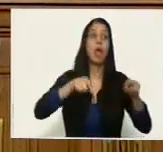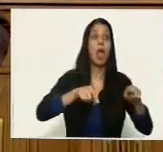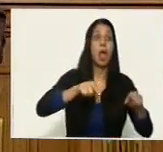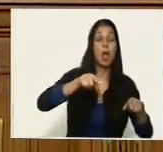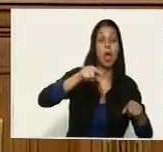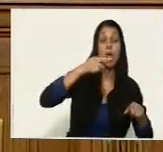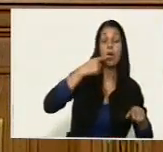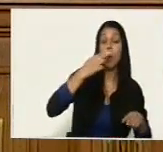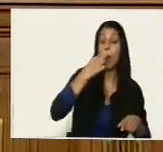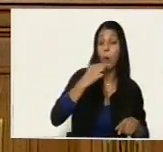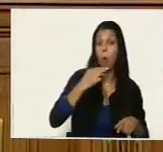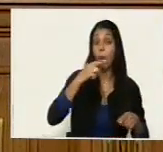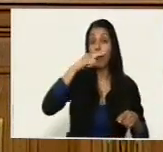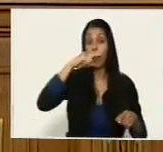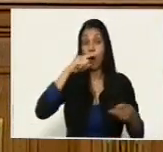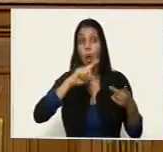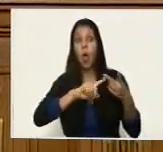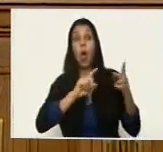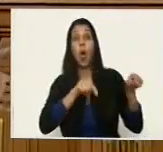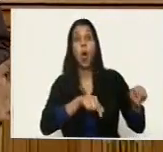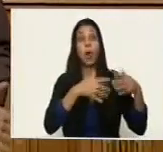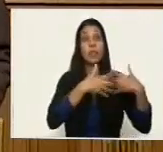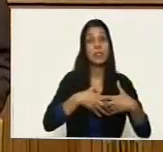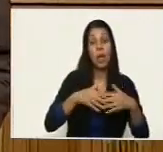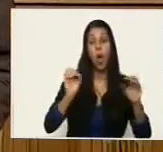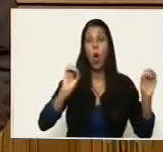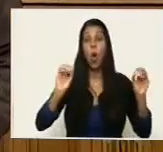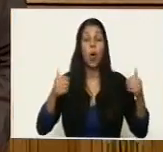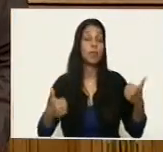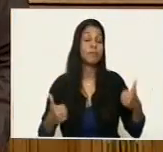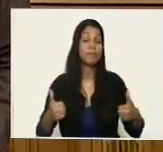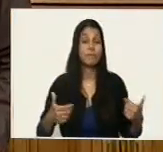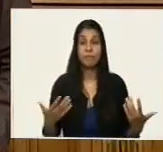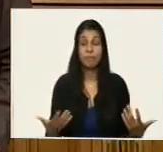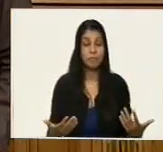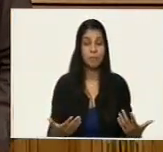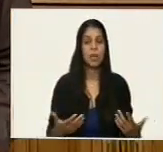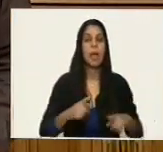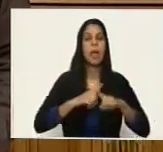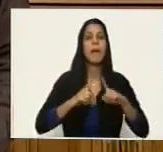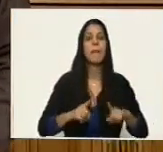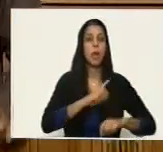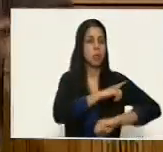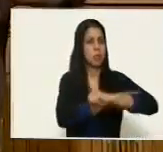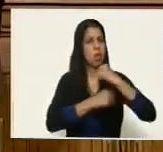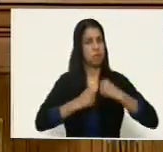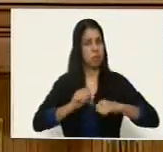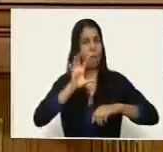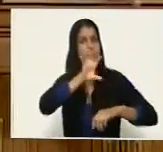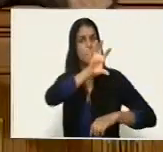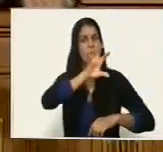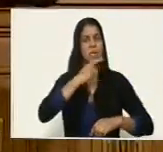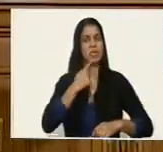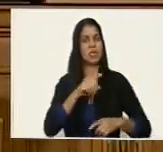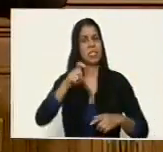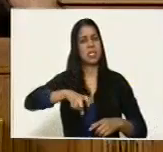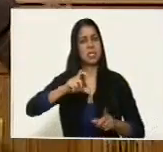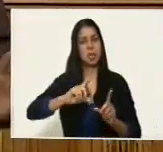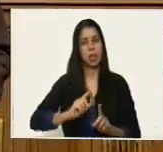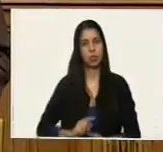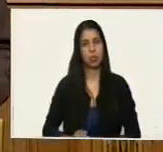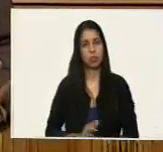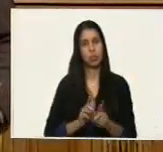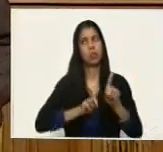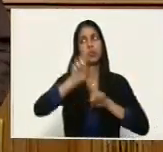Unidos. Las dos eran dos grandes potencias. Y para ser una gran potencia hay que tener satélites. Y cada uno tenía